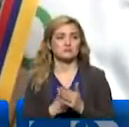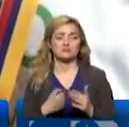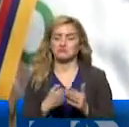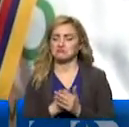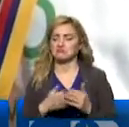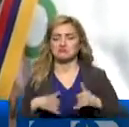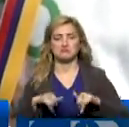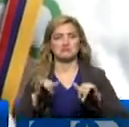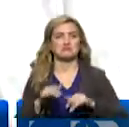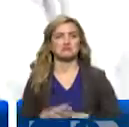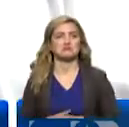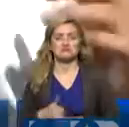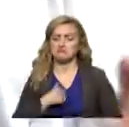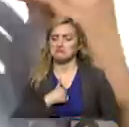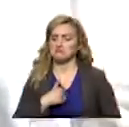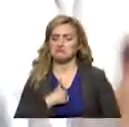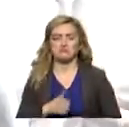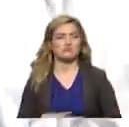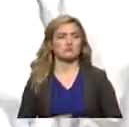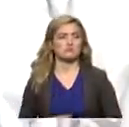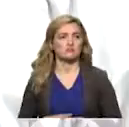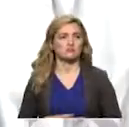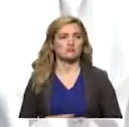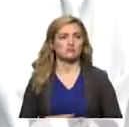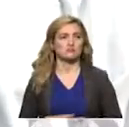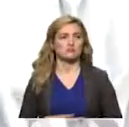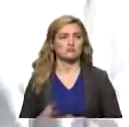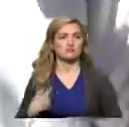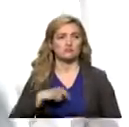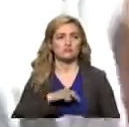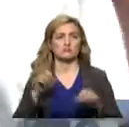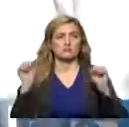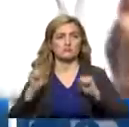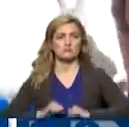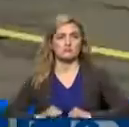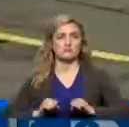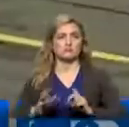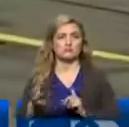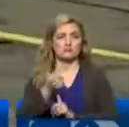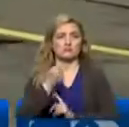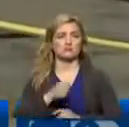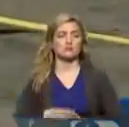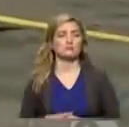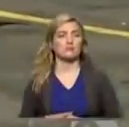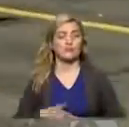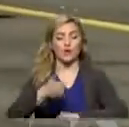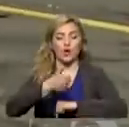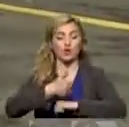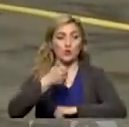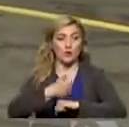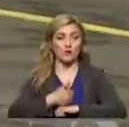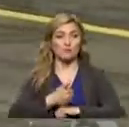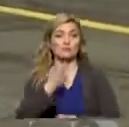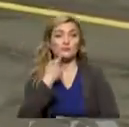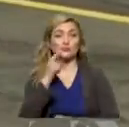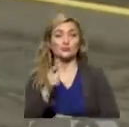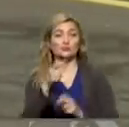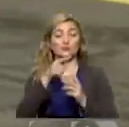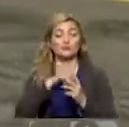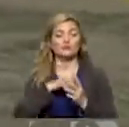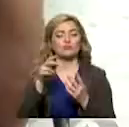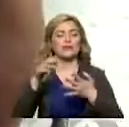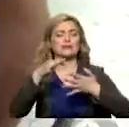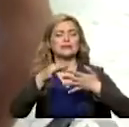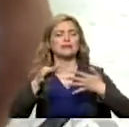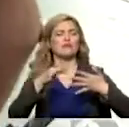adelante por sí mismo. Que sepan que nosotros sí podemos y lo logramos. Las autoridades destacaron que este tipo de eventos